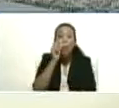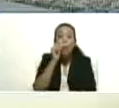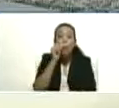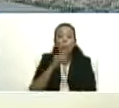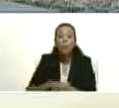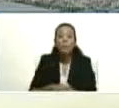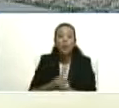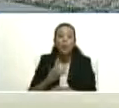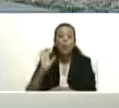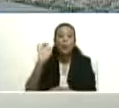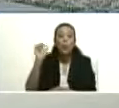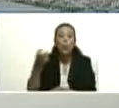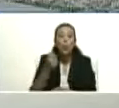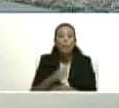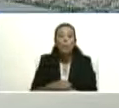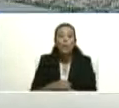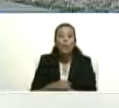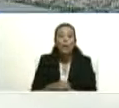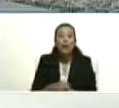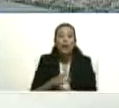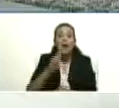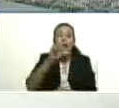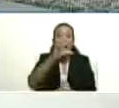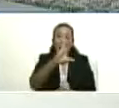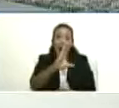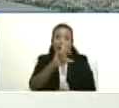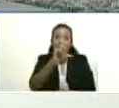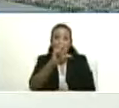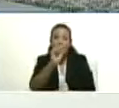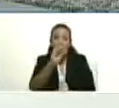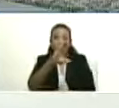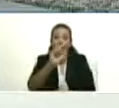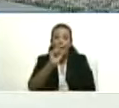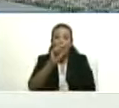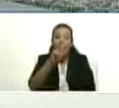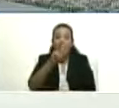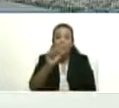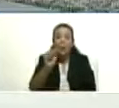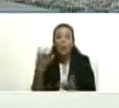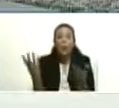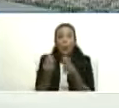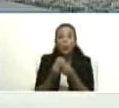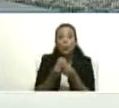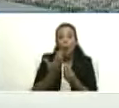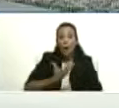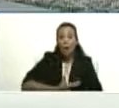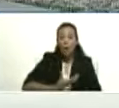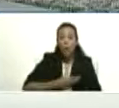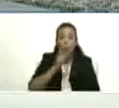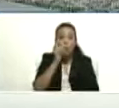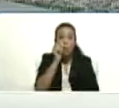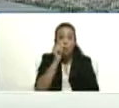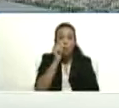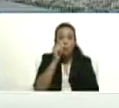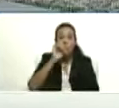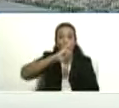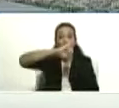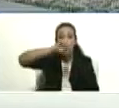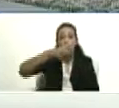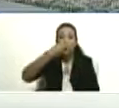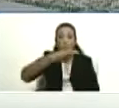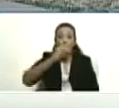en Guacara, Rafael Lacaba, junto al compañero alcalde Joan